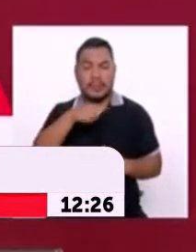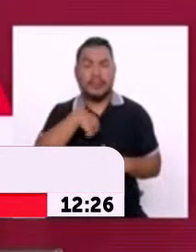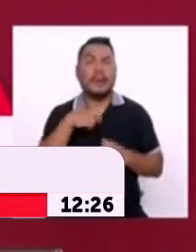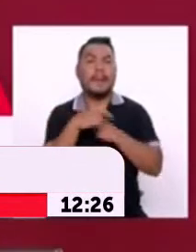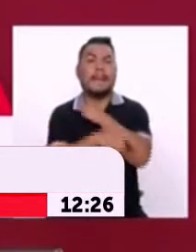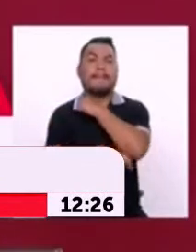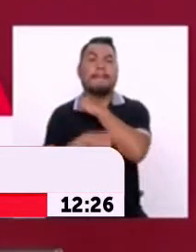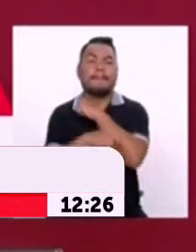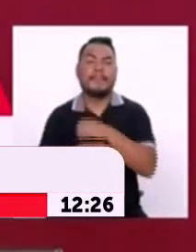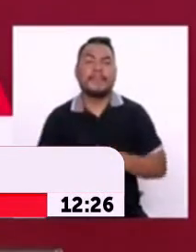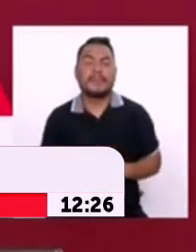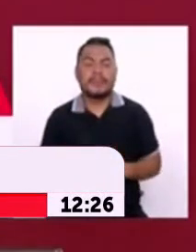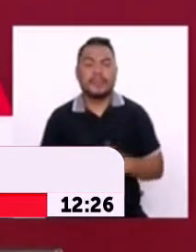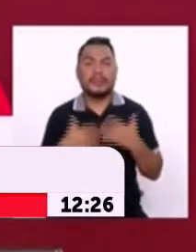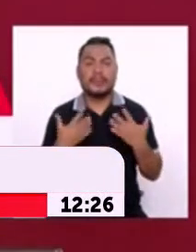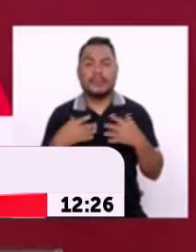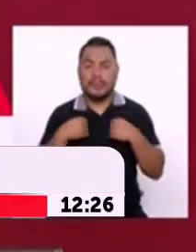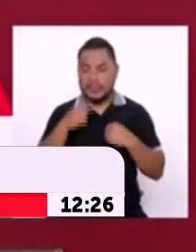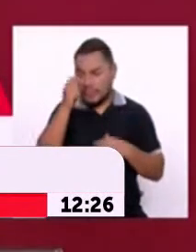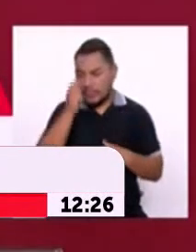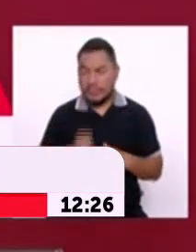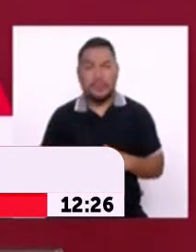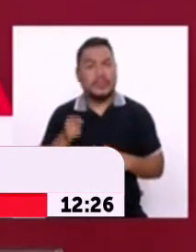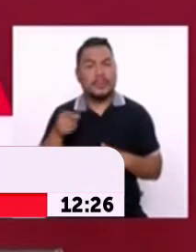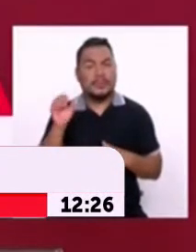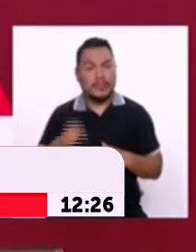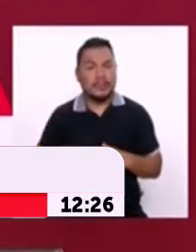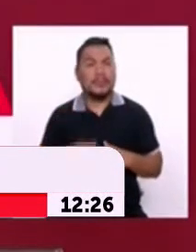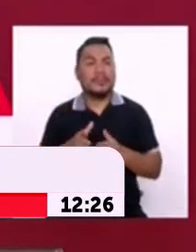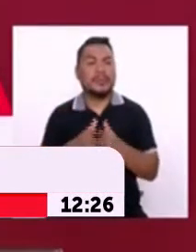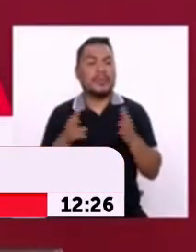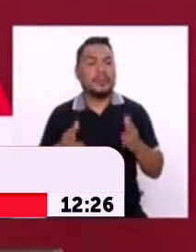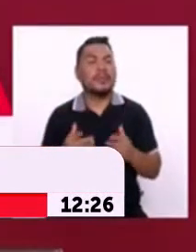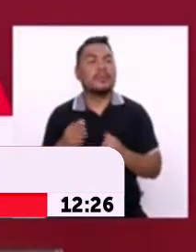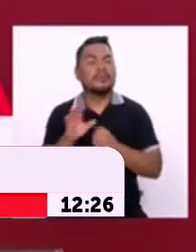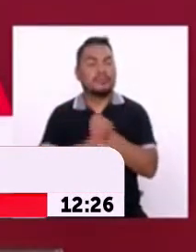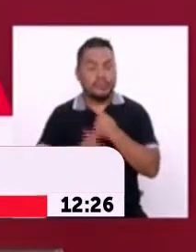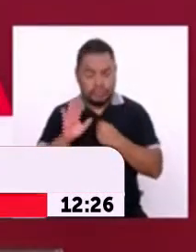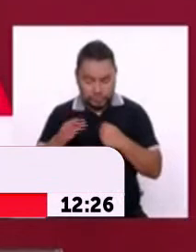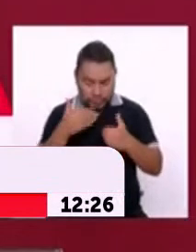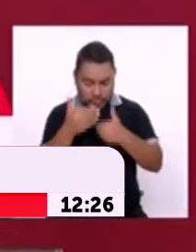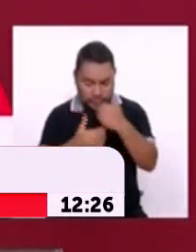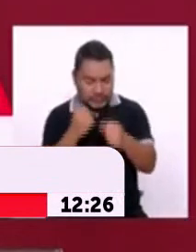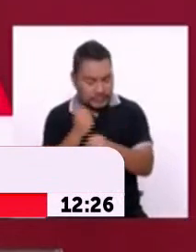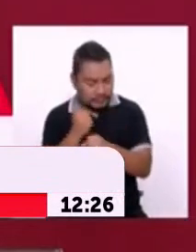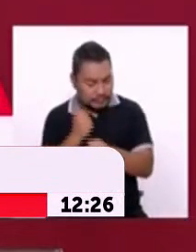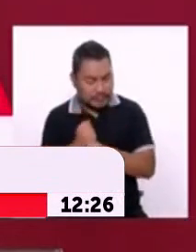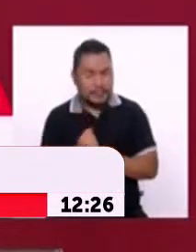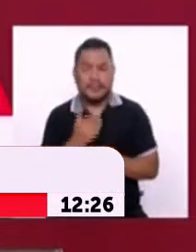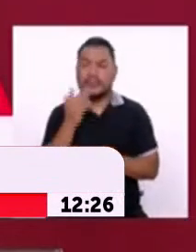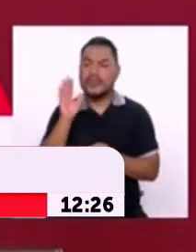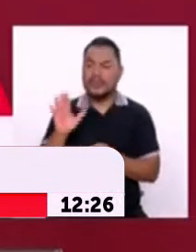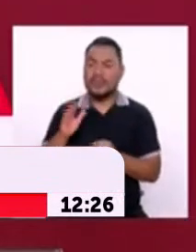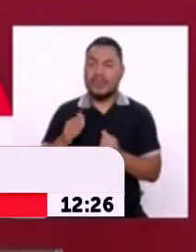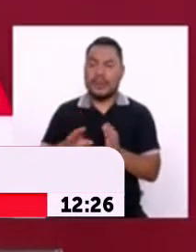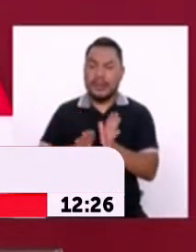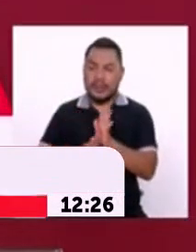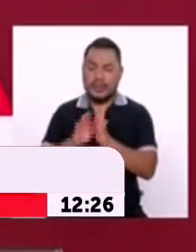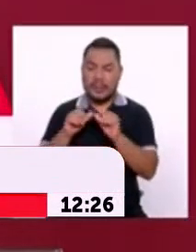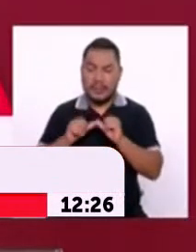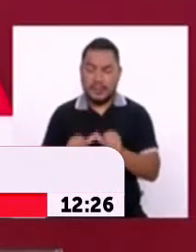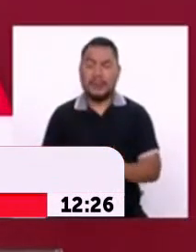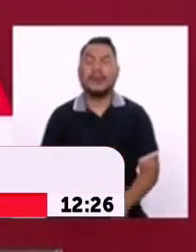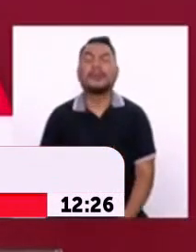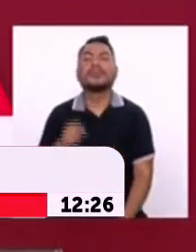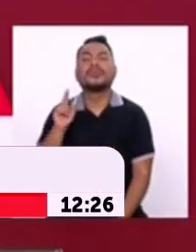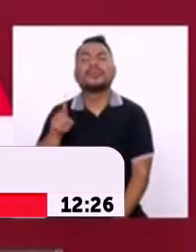para nuestro país, un reconocimiento y un respaldo a su crecimiento, a su